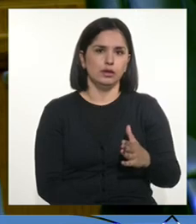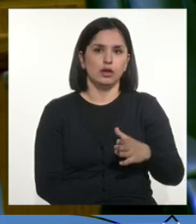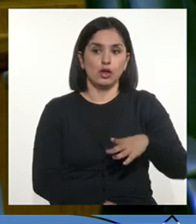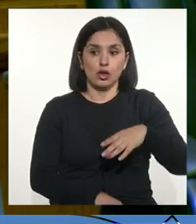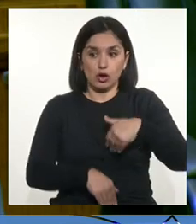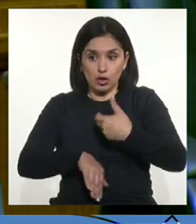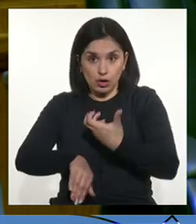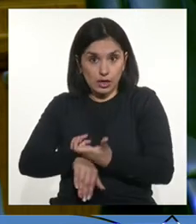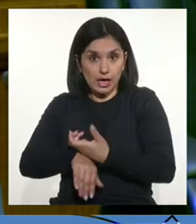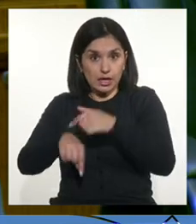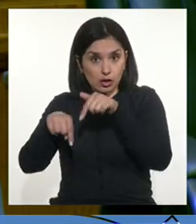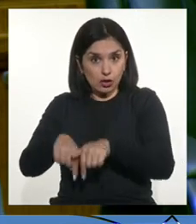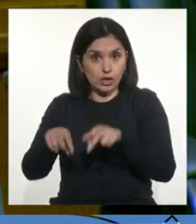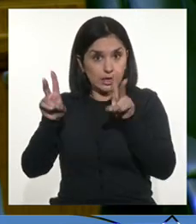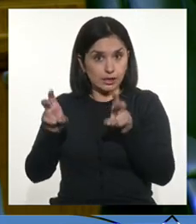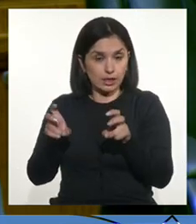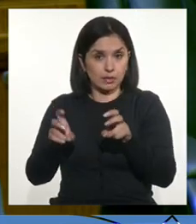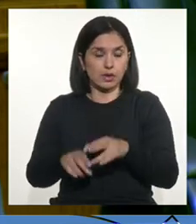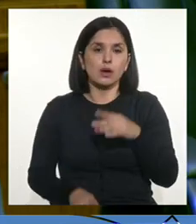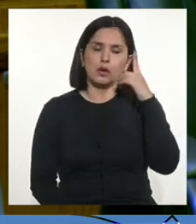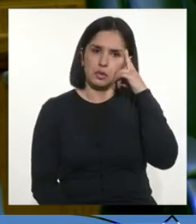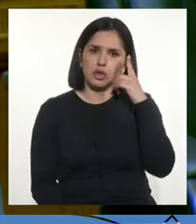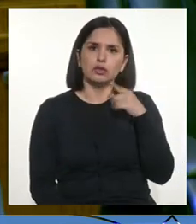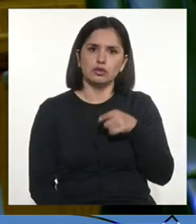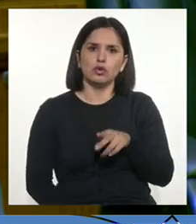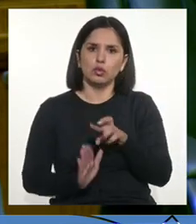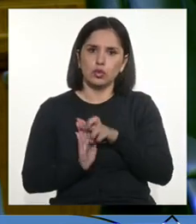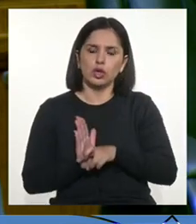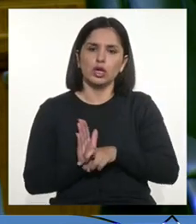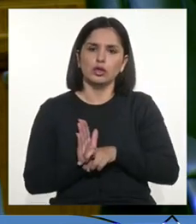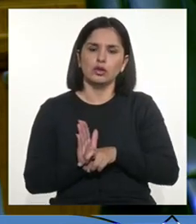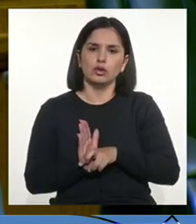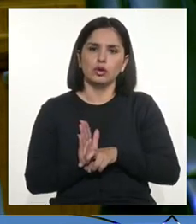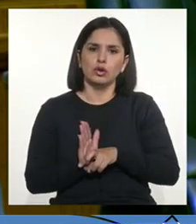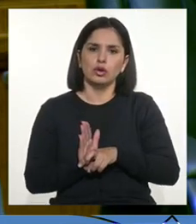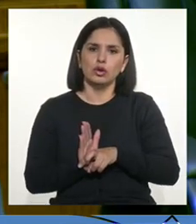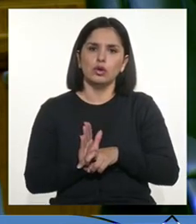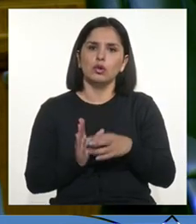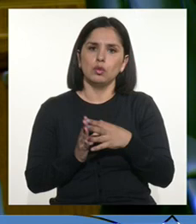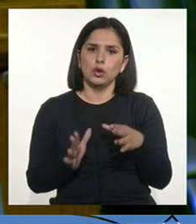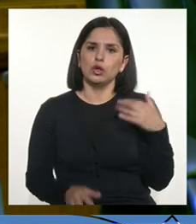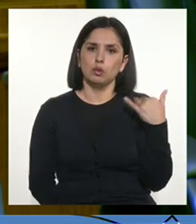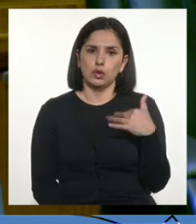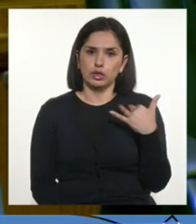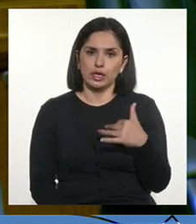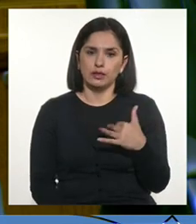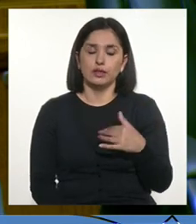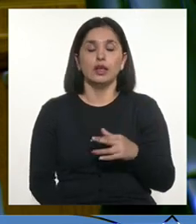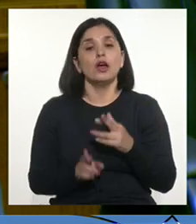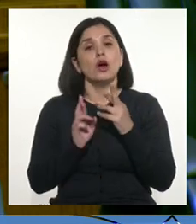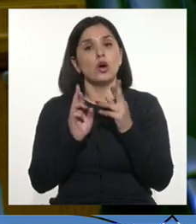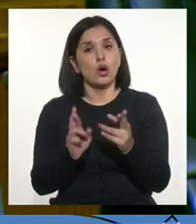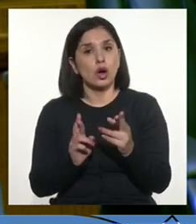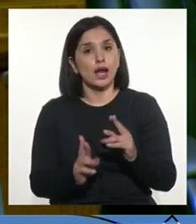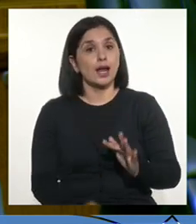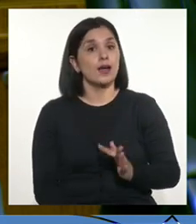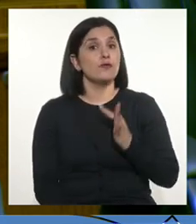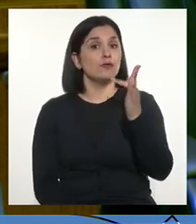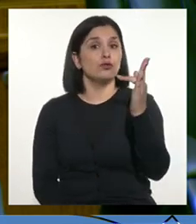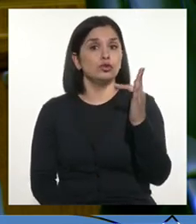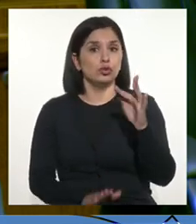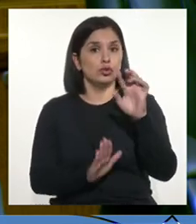tenemos en esta materia me parece que es un proyecto tremendamente relevante y espero que vengan otros